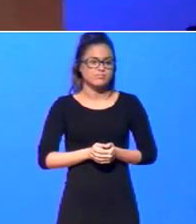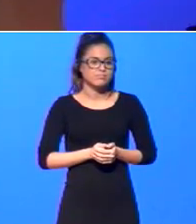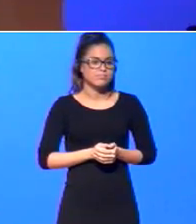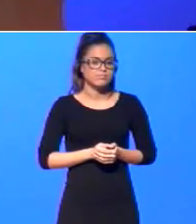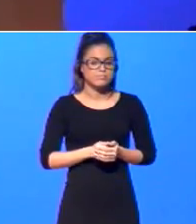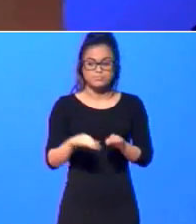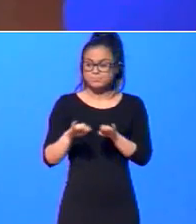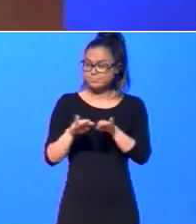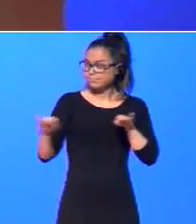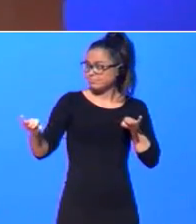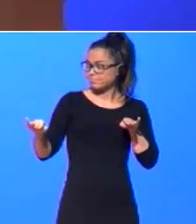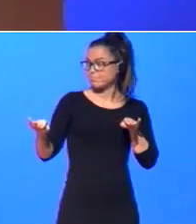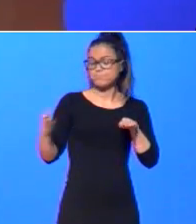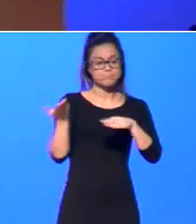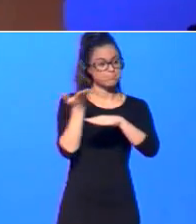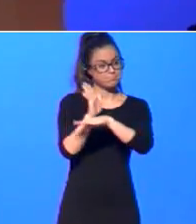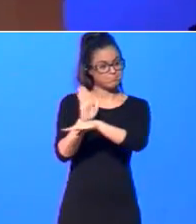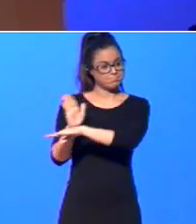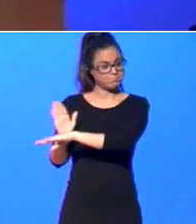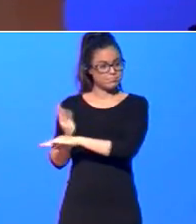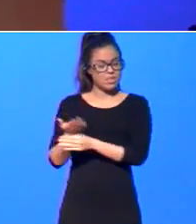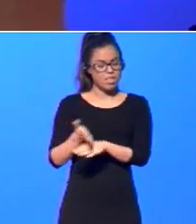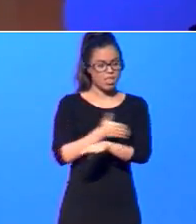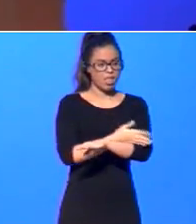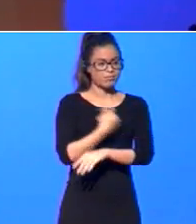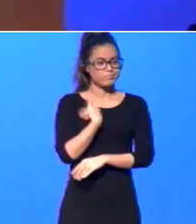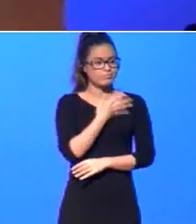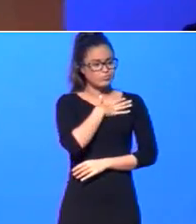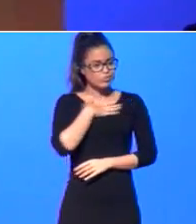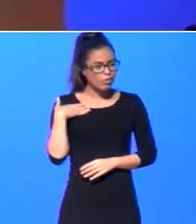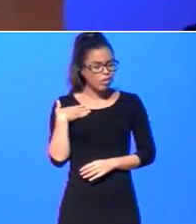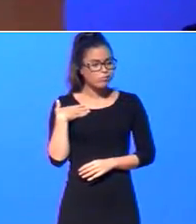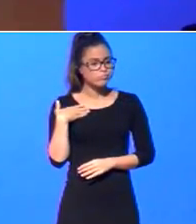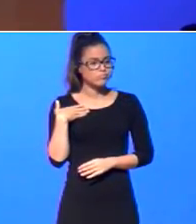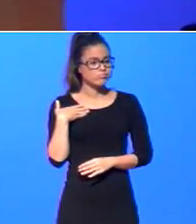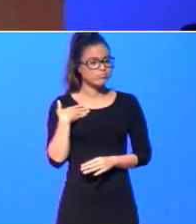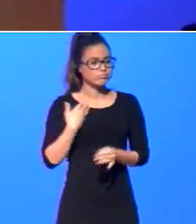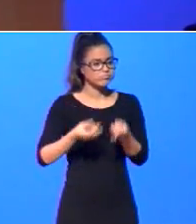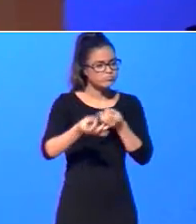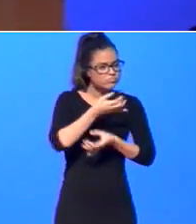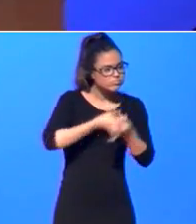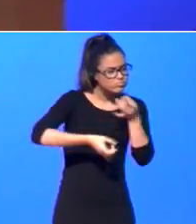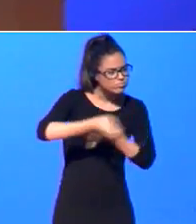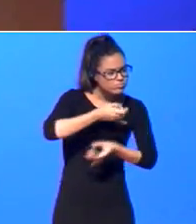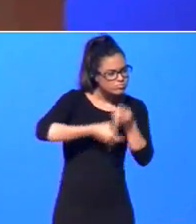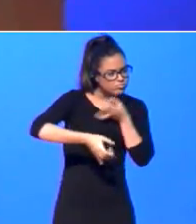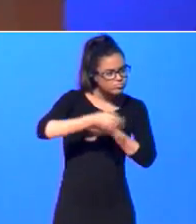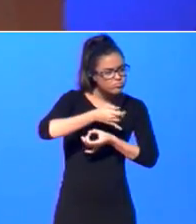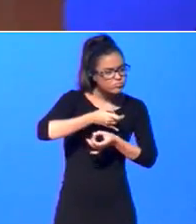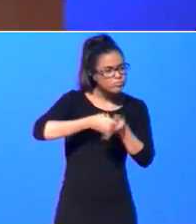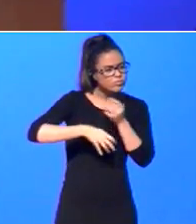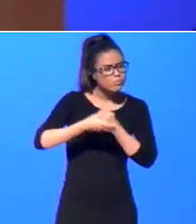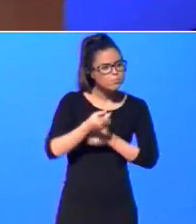Maikideen aurkezpena egin baino lehen konpartitu nahi nuke zuekin metafora bat. Ez dakit igual beste